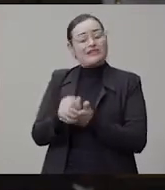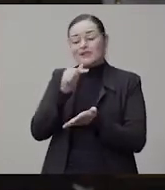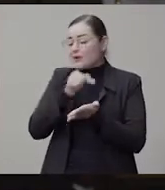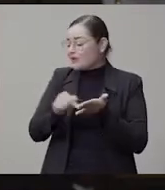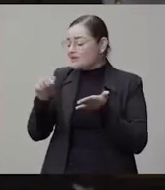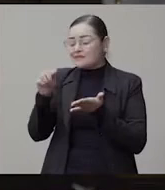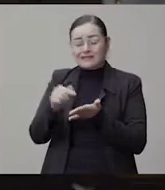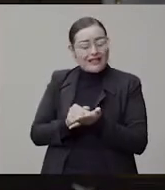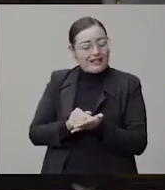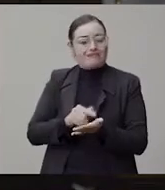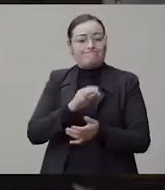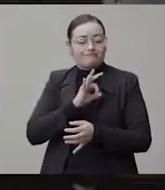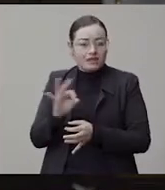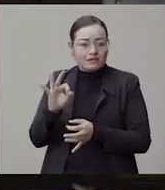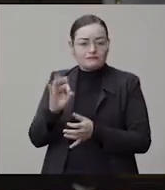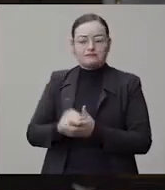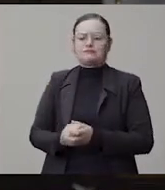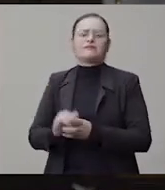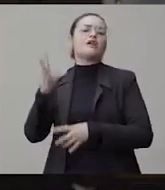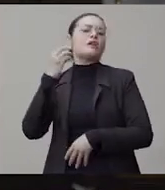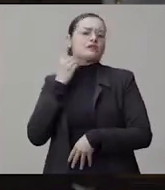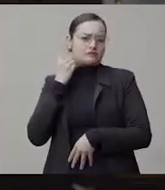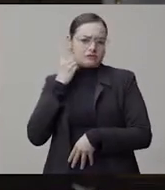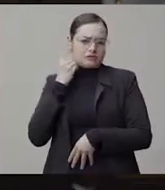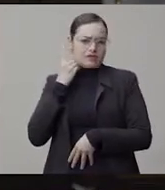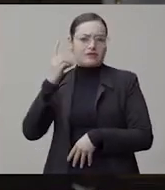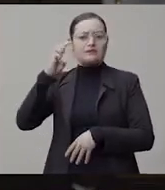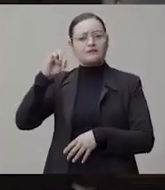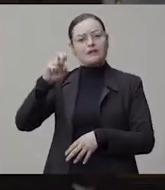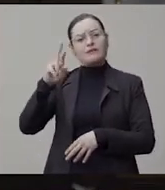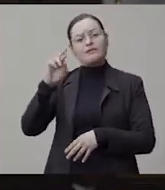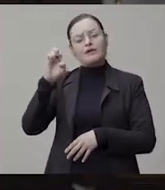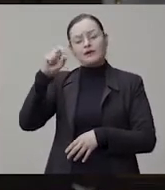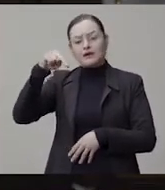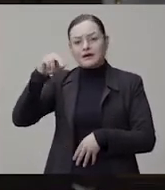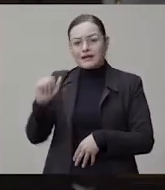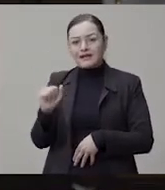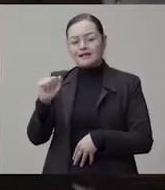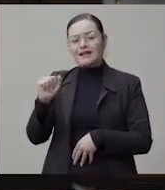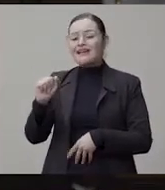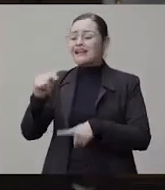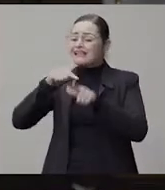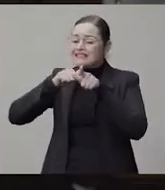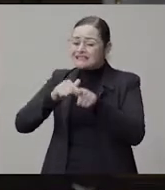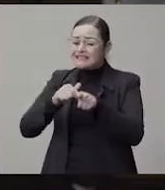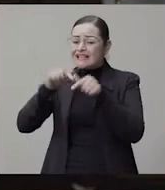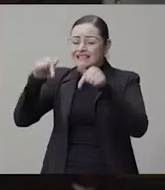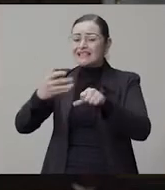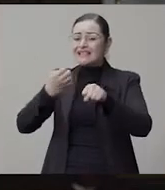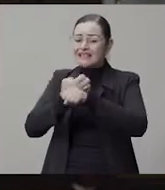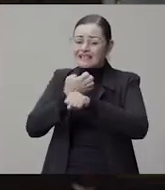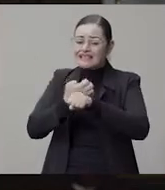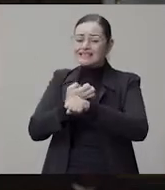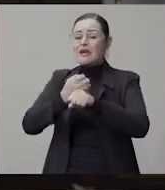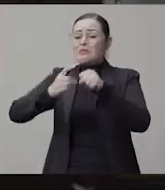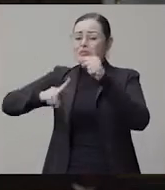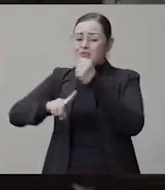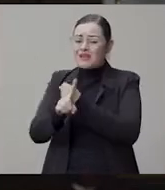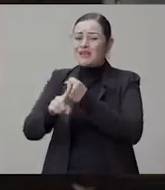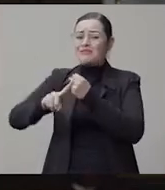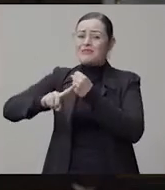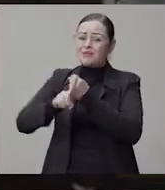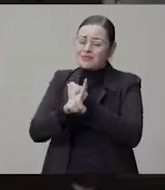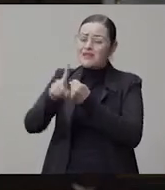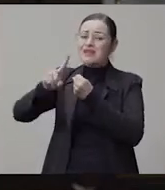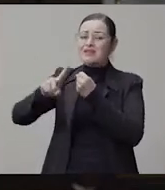notoriamente improcedente los diputados de morena siguen queriendo entorpecer la vida institucional del estado